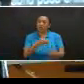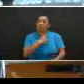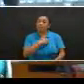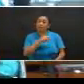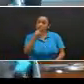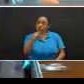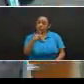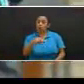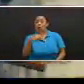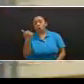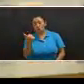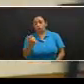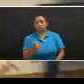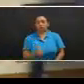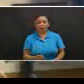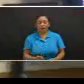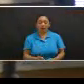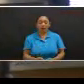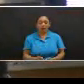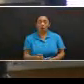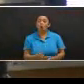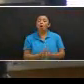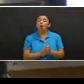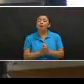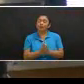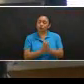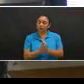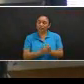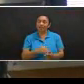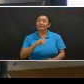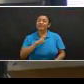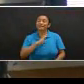otra oportunidad? Le dijo, pero te tienes que humillar.